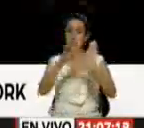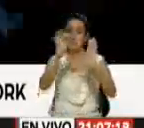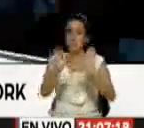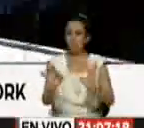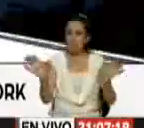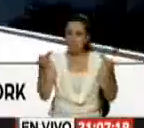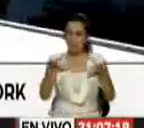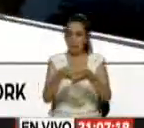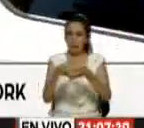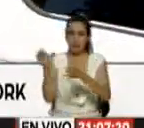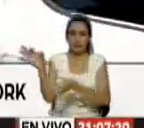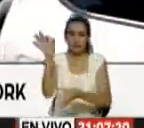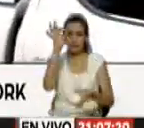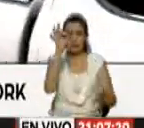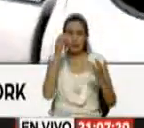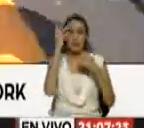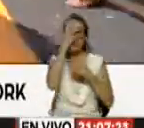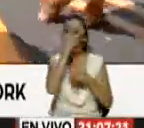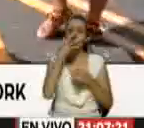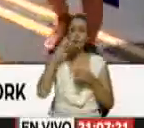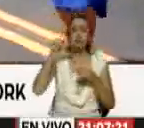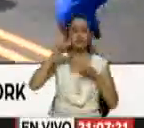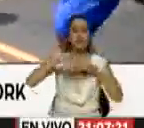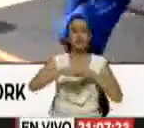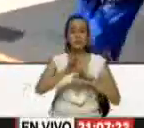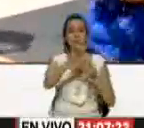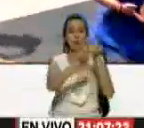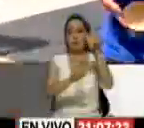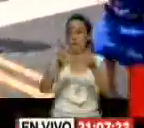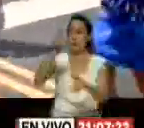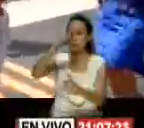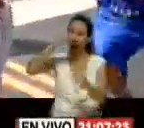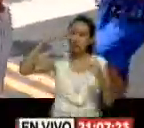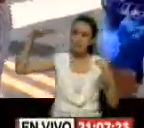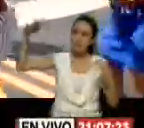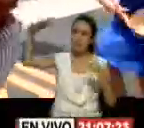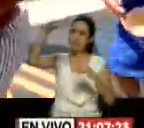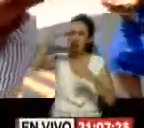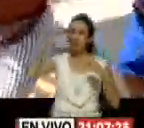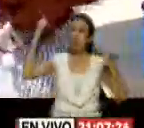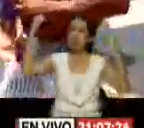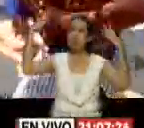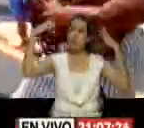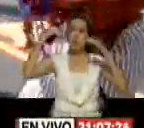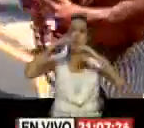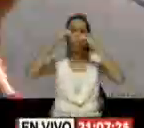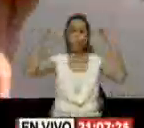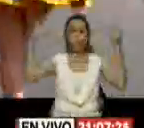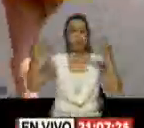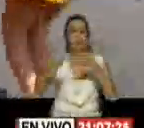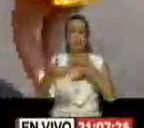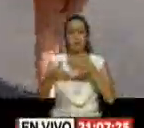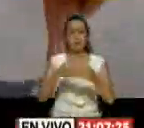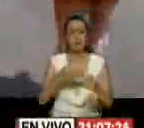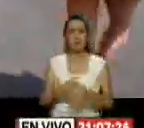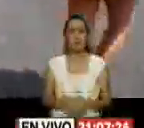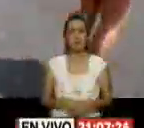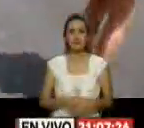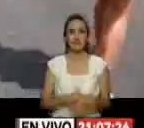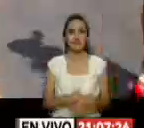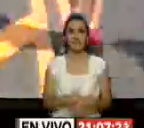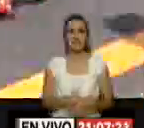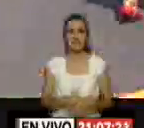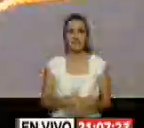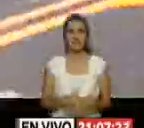dulce fragancia libera la algarabía de su gente bajo el sol candente de la distancia. Para Telediario,